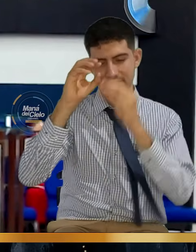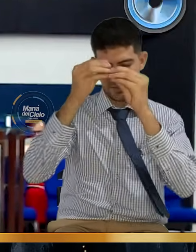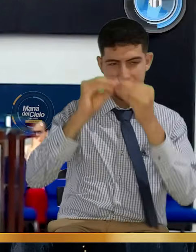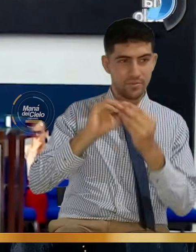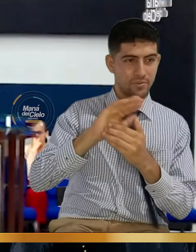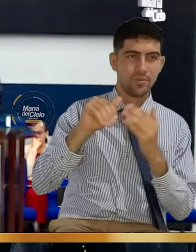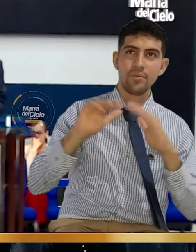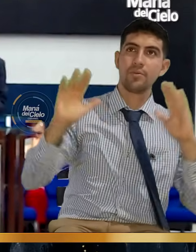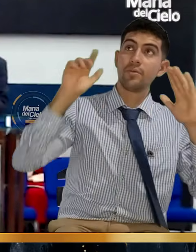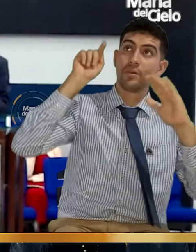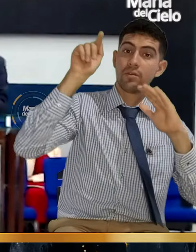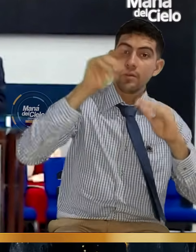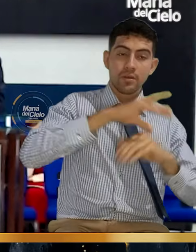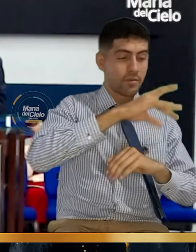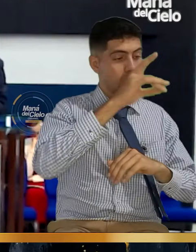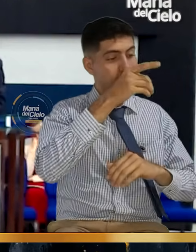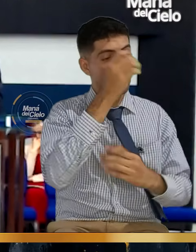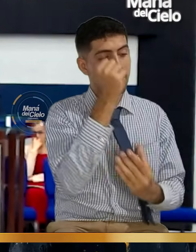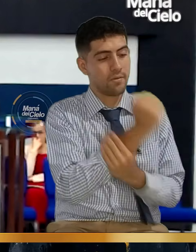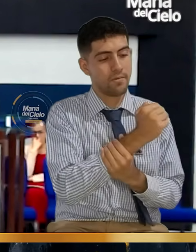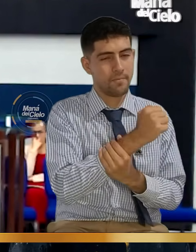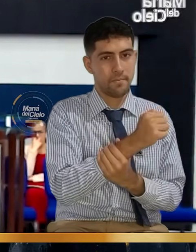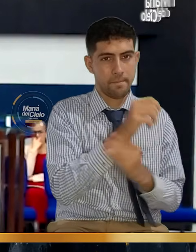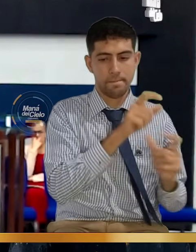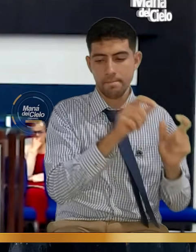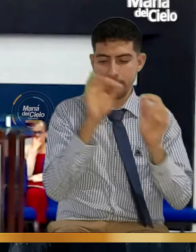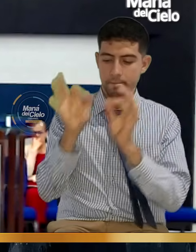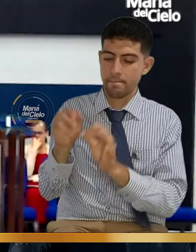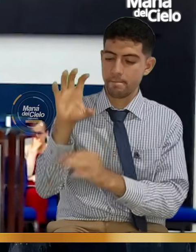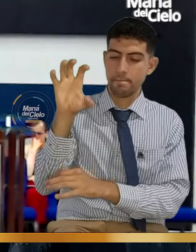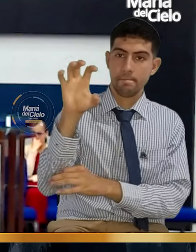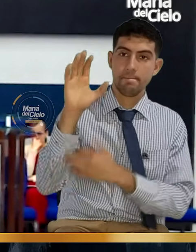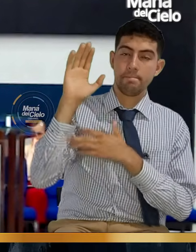muchachos, algunos se portaron mal